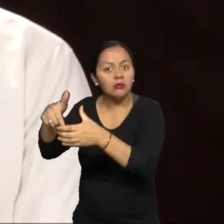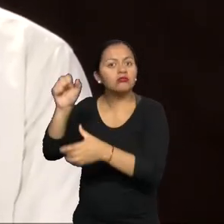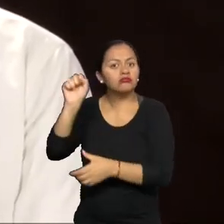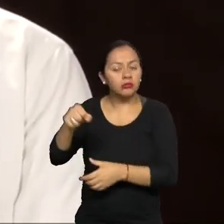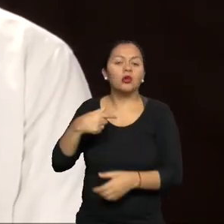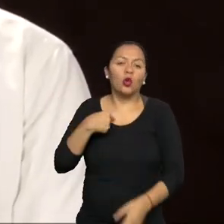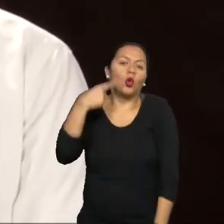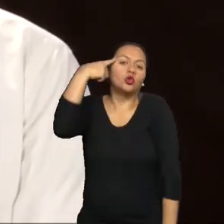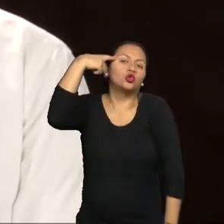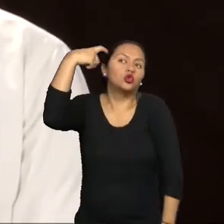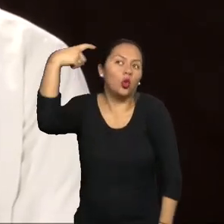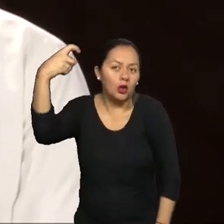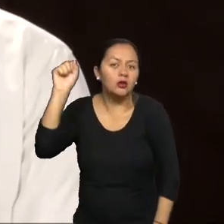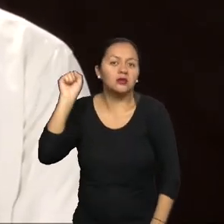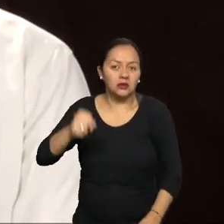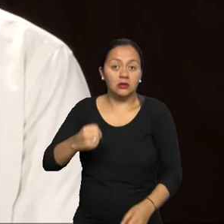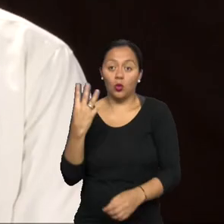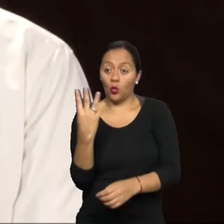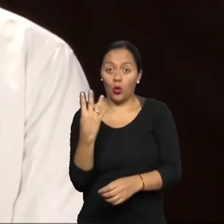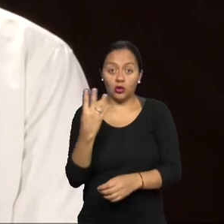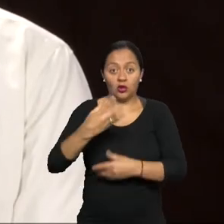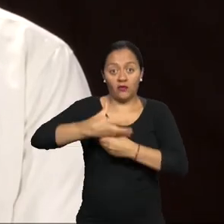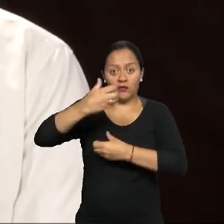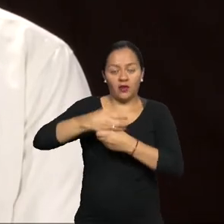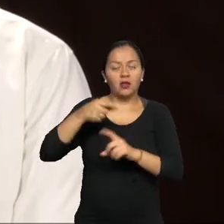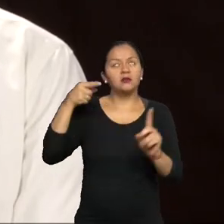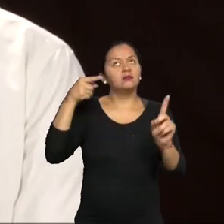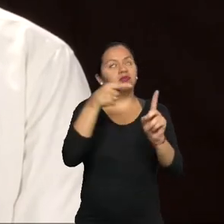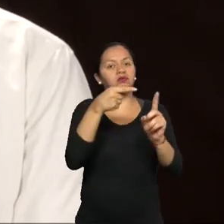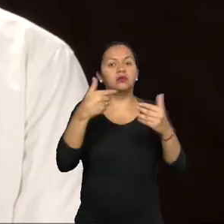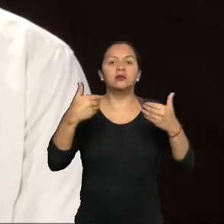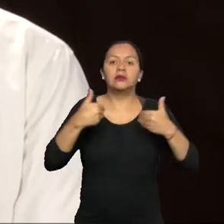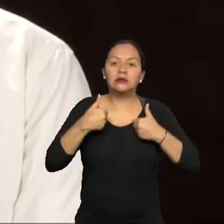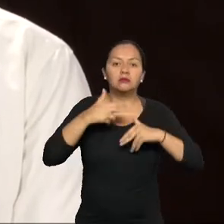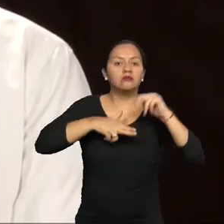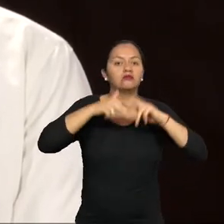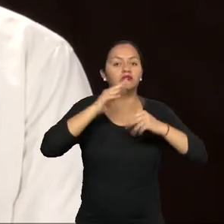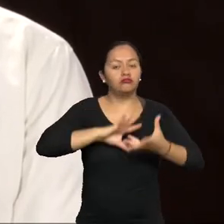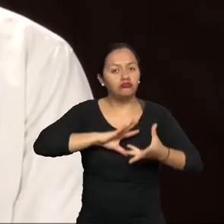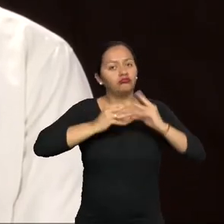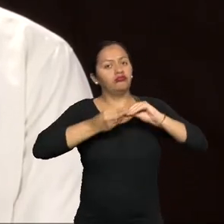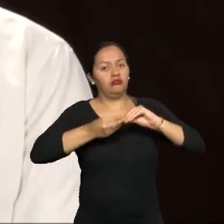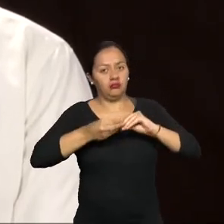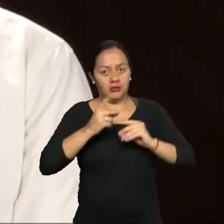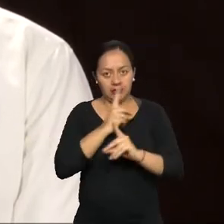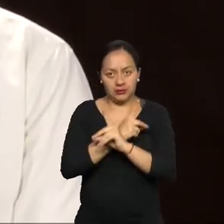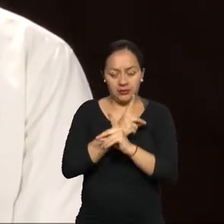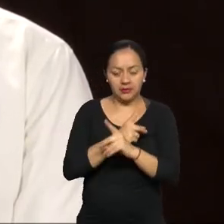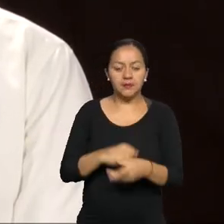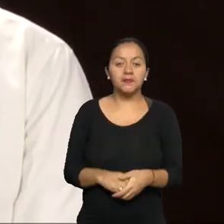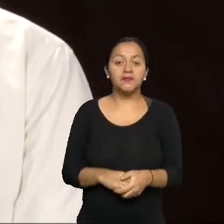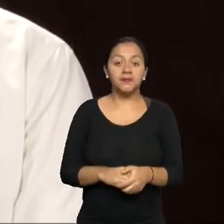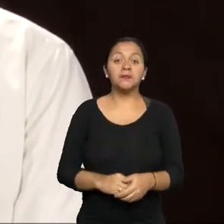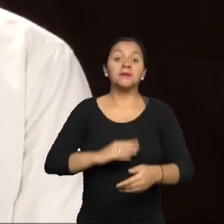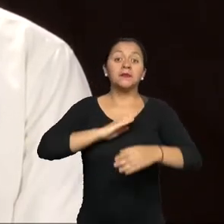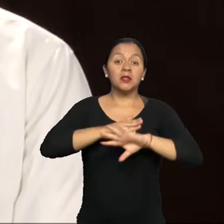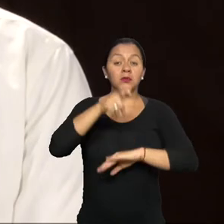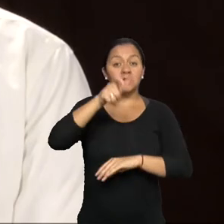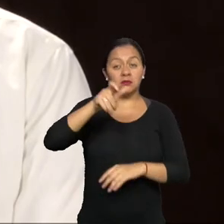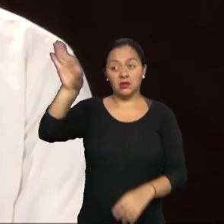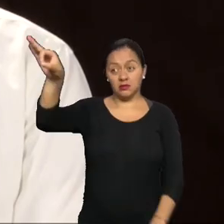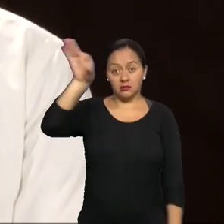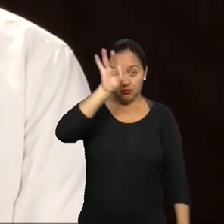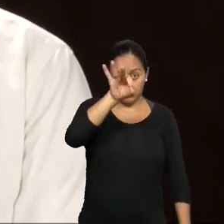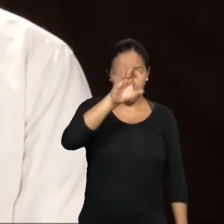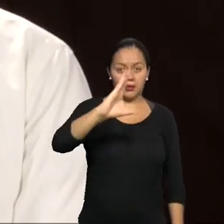un sueño, creo yo, que las federaciones tenemos, contar con infraestructura adecuada, adaptada. Luego de eso sí necesitamos personal, personal